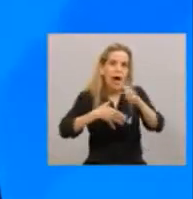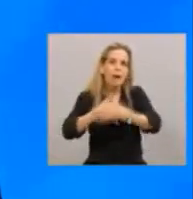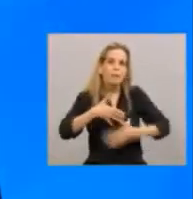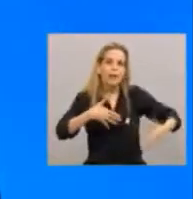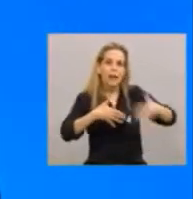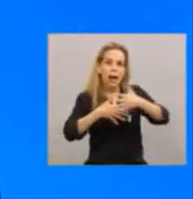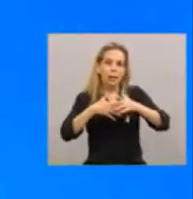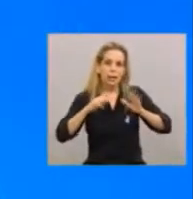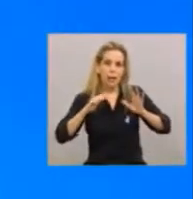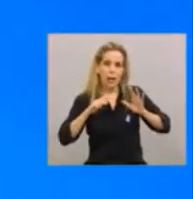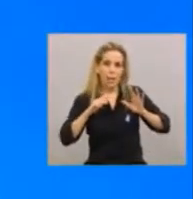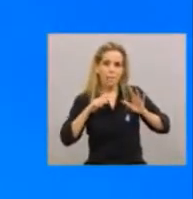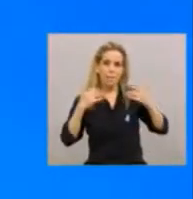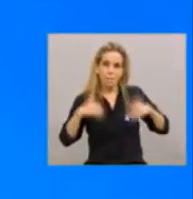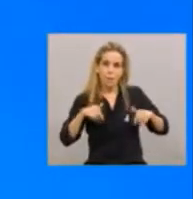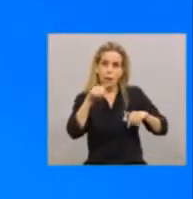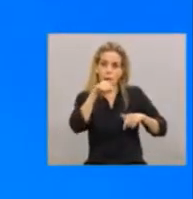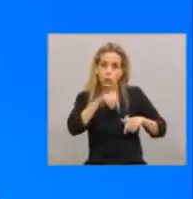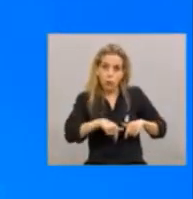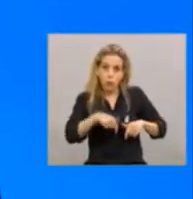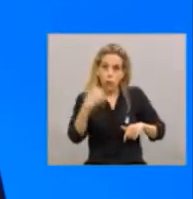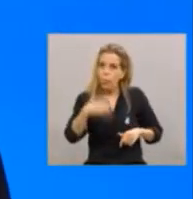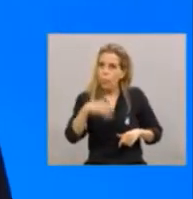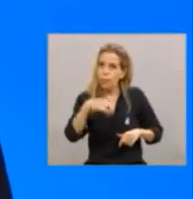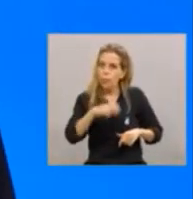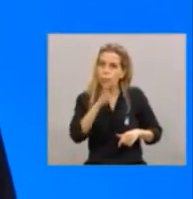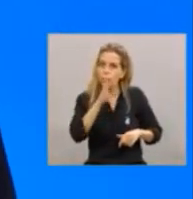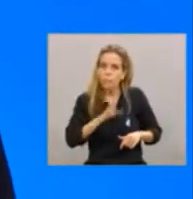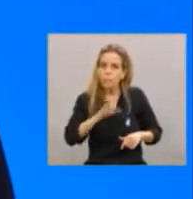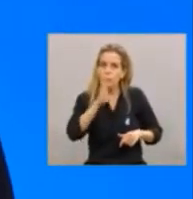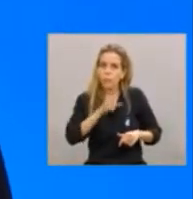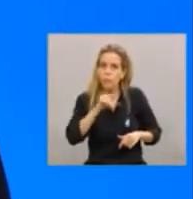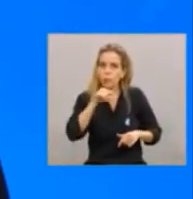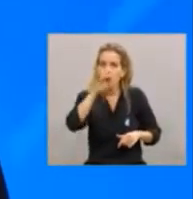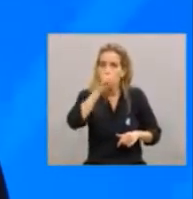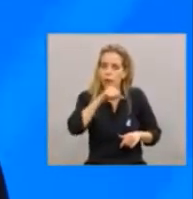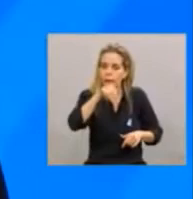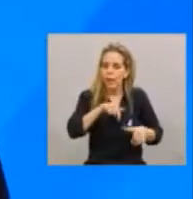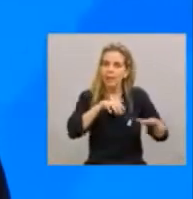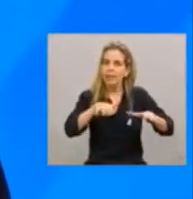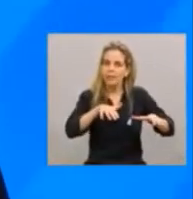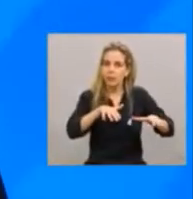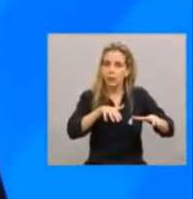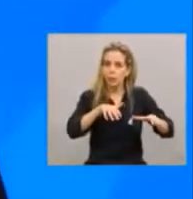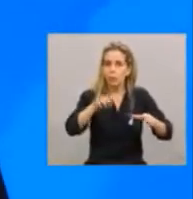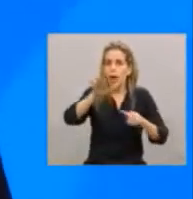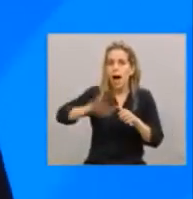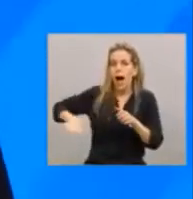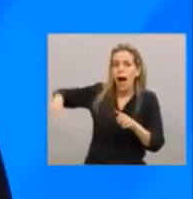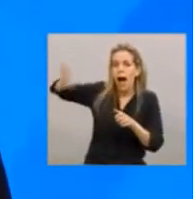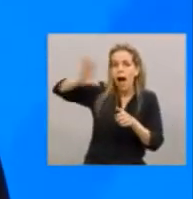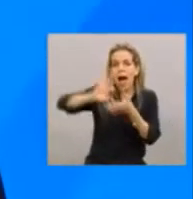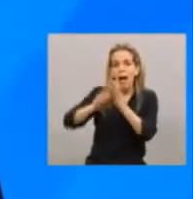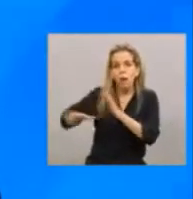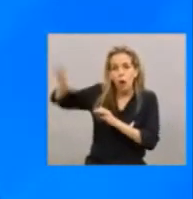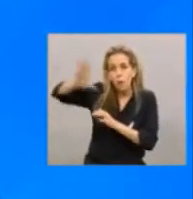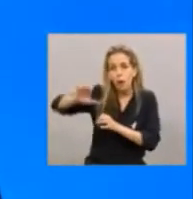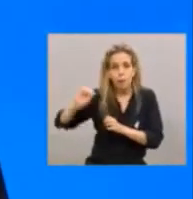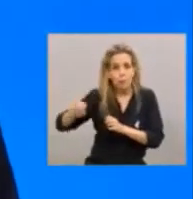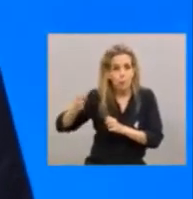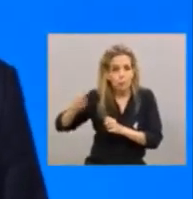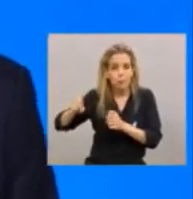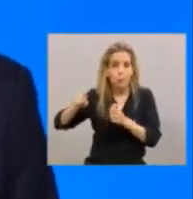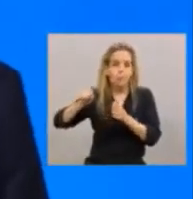y nosotros tenemos que pasar este momento paso en asia se fue europa se fue a américa del norte y ahora está acá